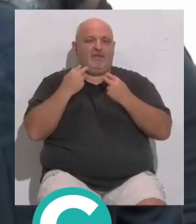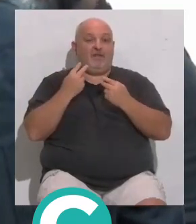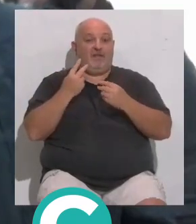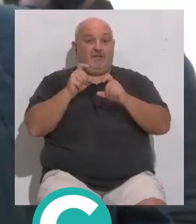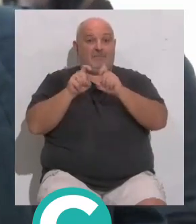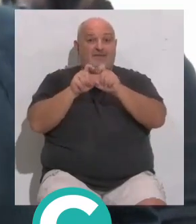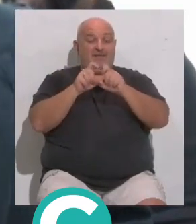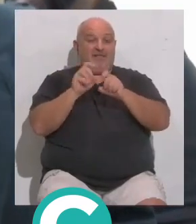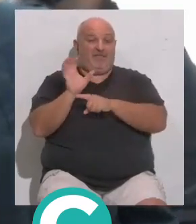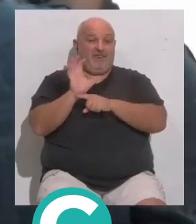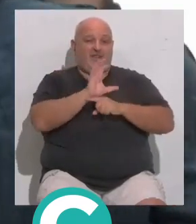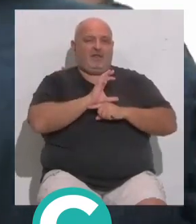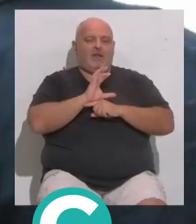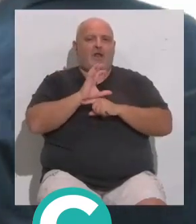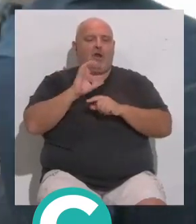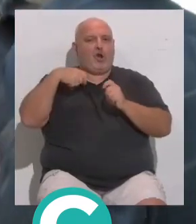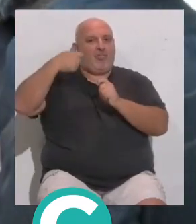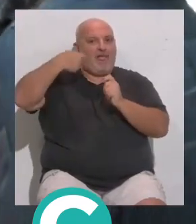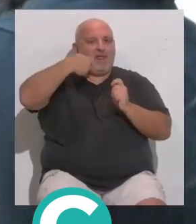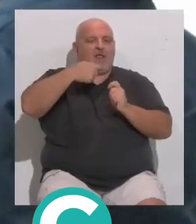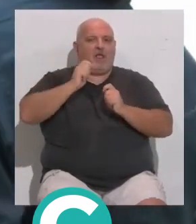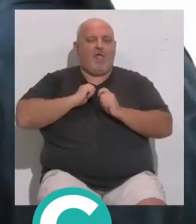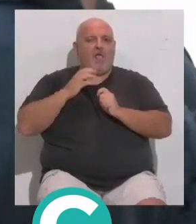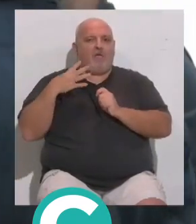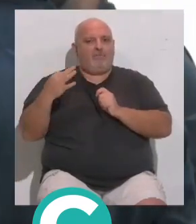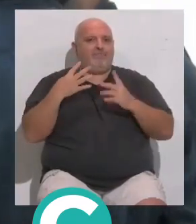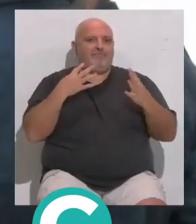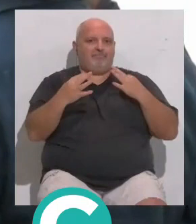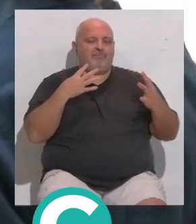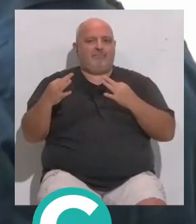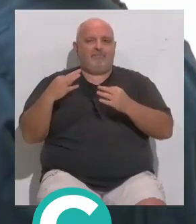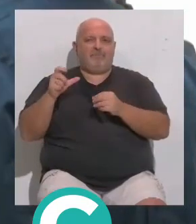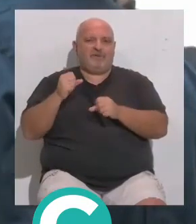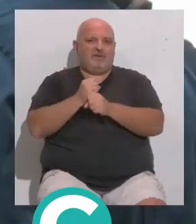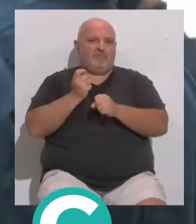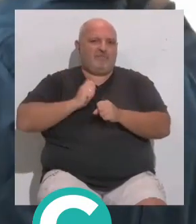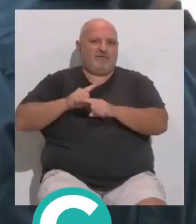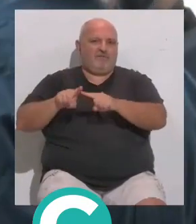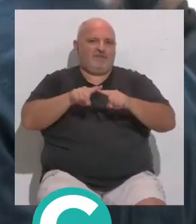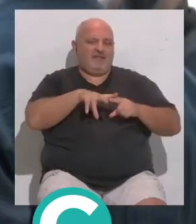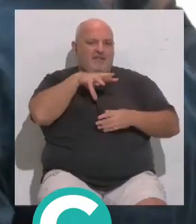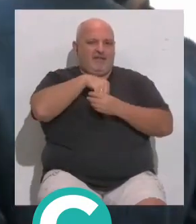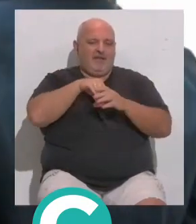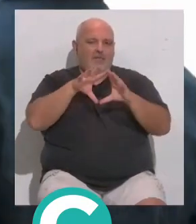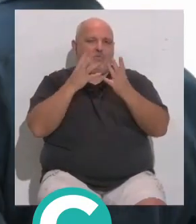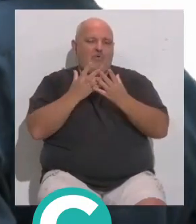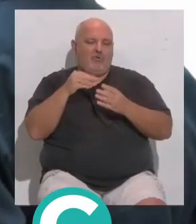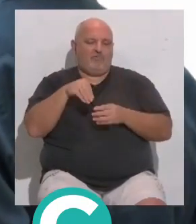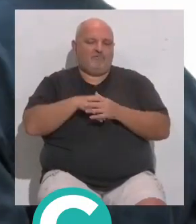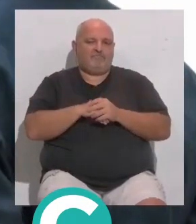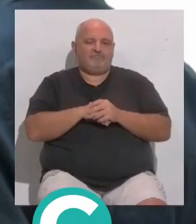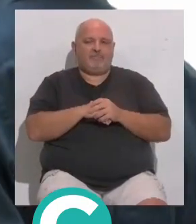productoras que vienen a rodar a la provincia cuenten con nosotros y tengan en consideración a las personas que estamos aquí trabajando en el mundo del